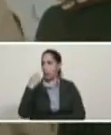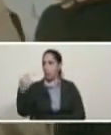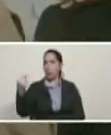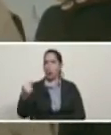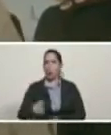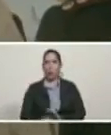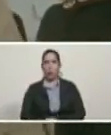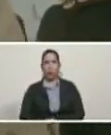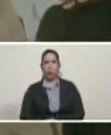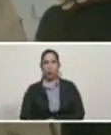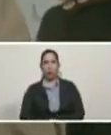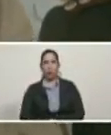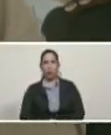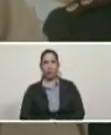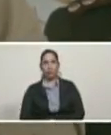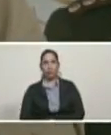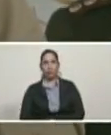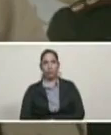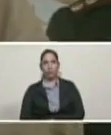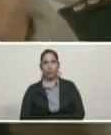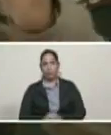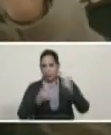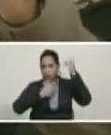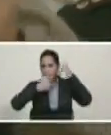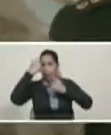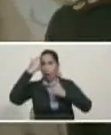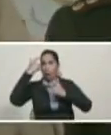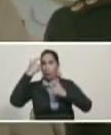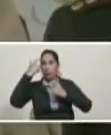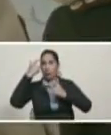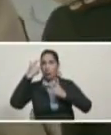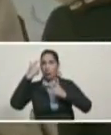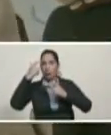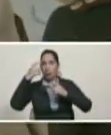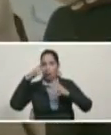Sin lugar a duda, el comandante Chávez adquirió